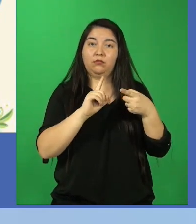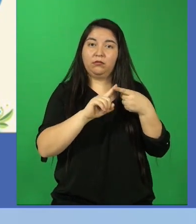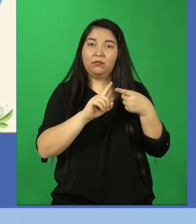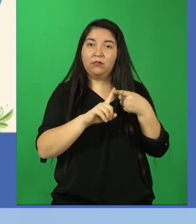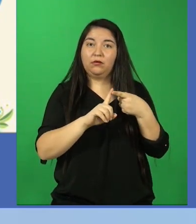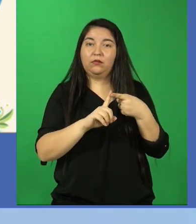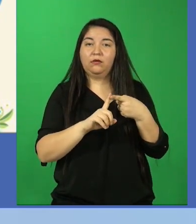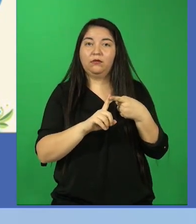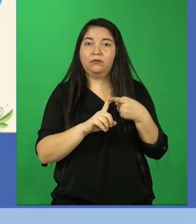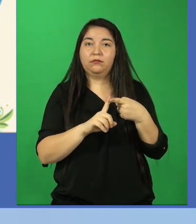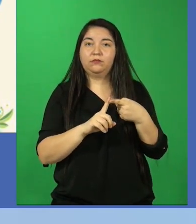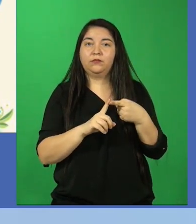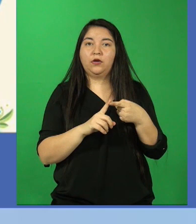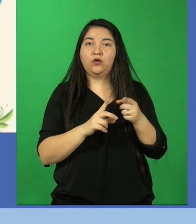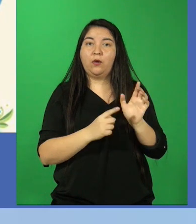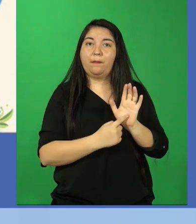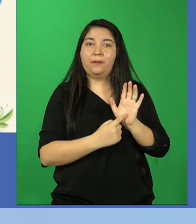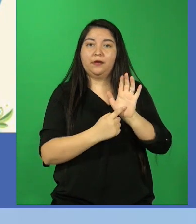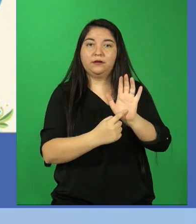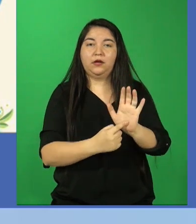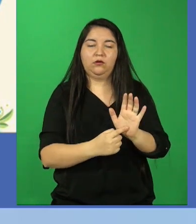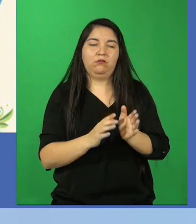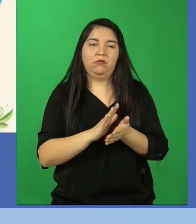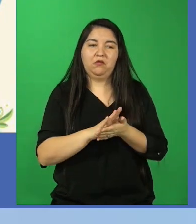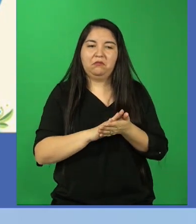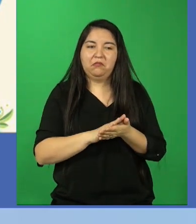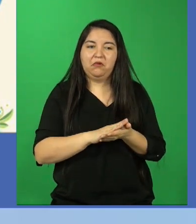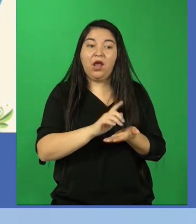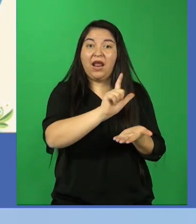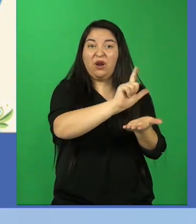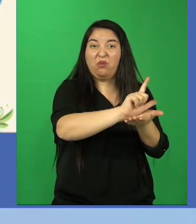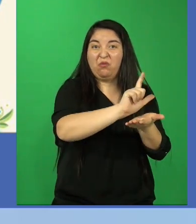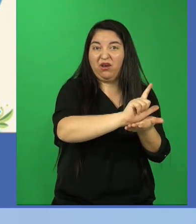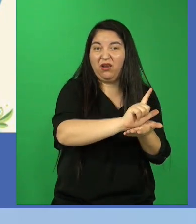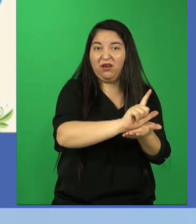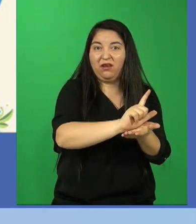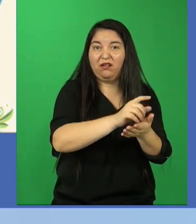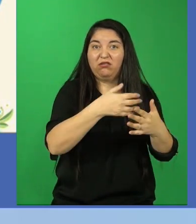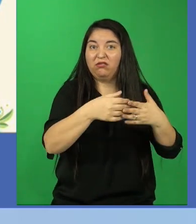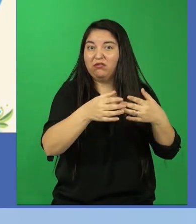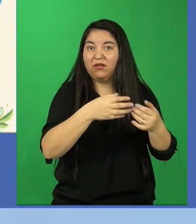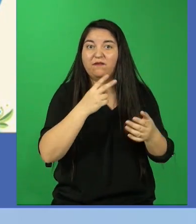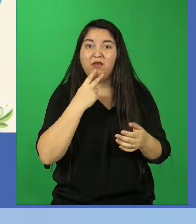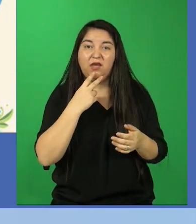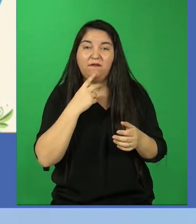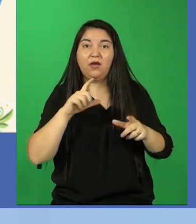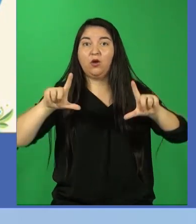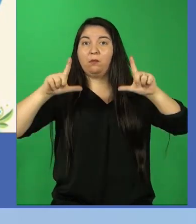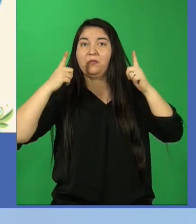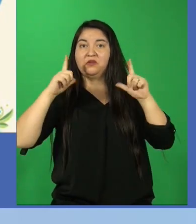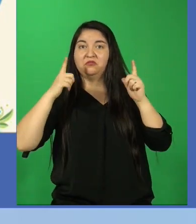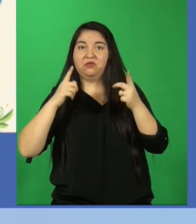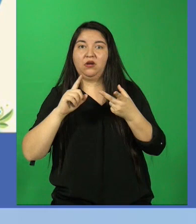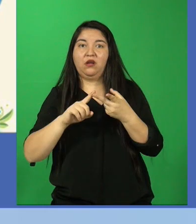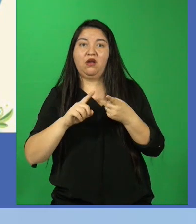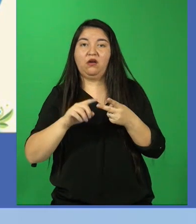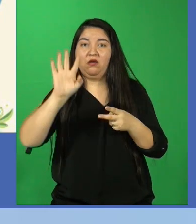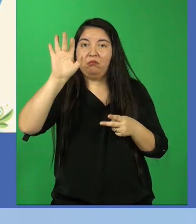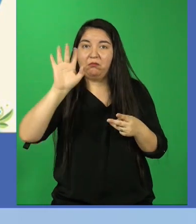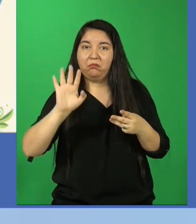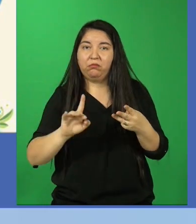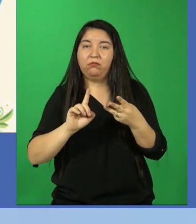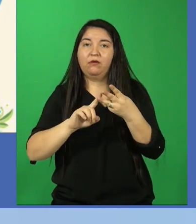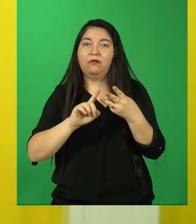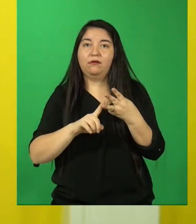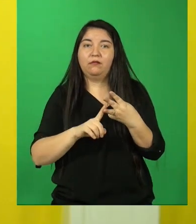presento yo el lugar donde se desarrolla, los personajes, sus